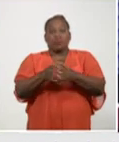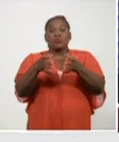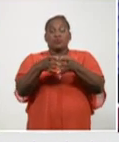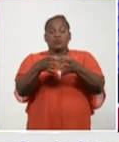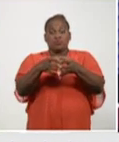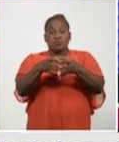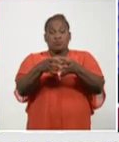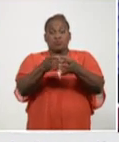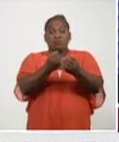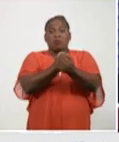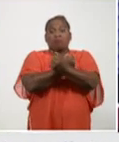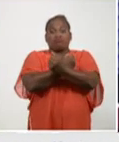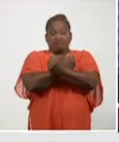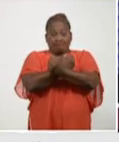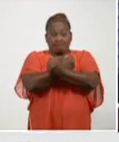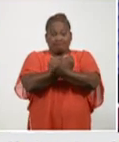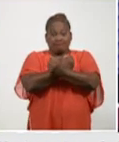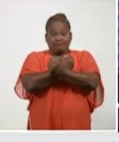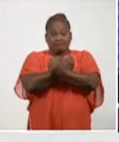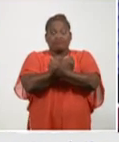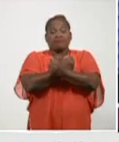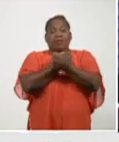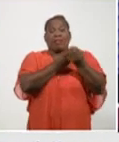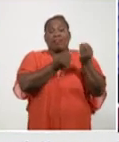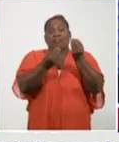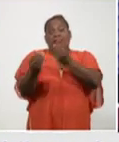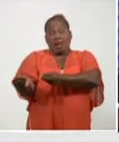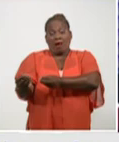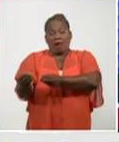que aporta la mayor positividad,